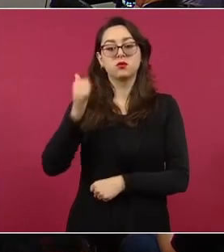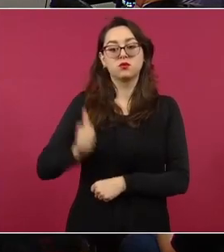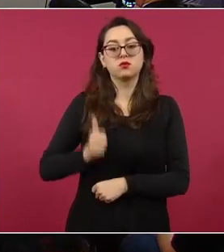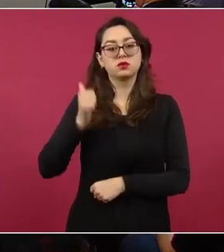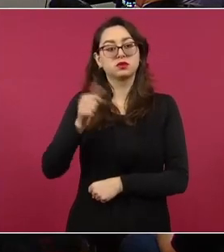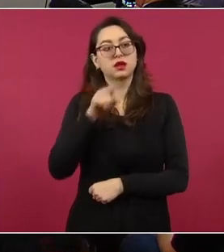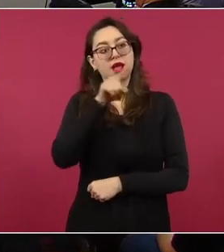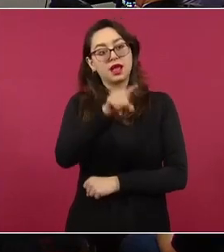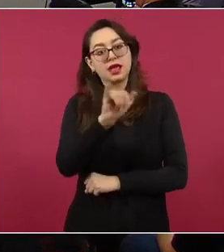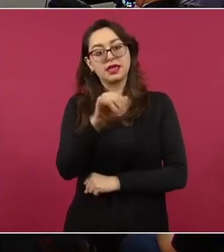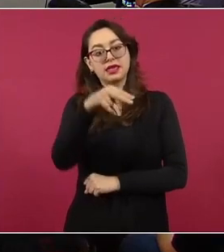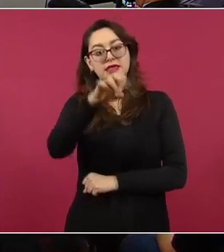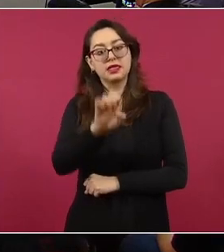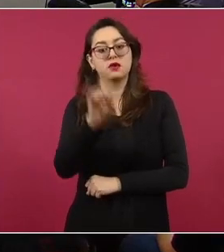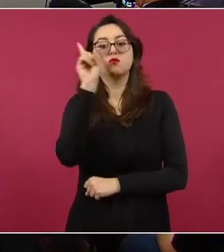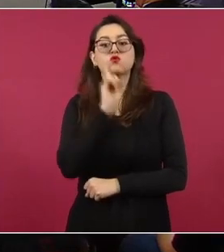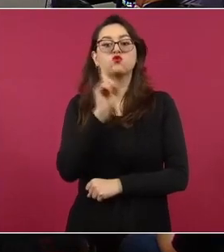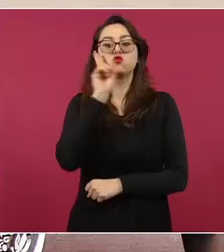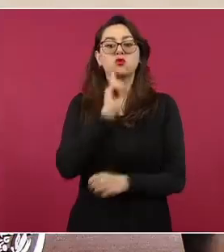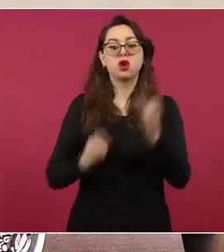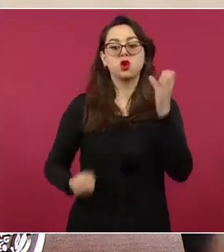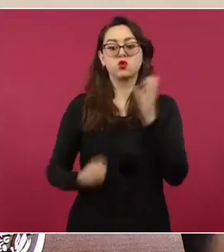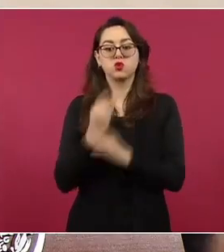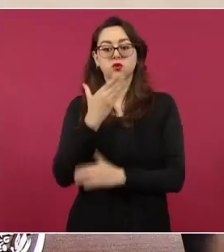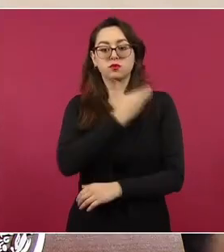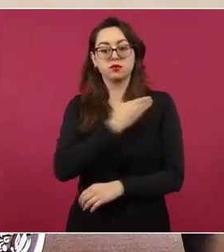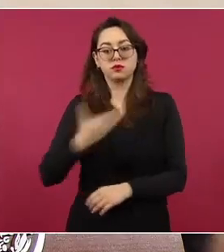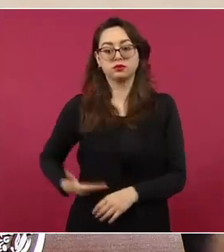sueldo, lo que no hizo